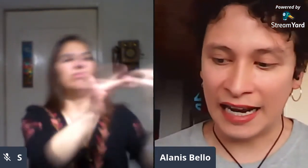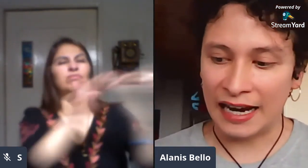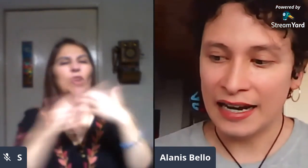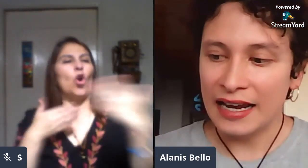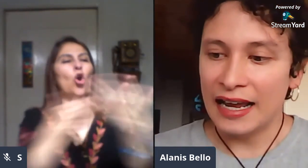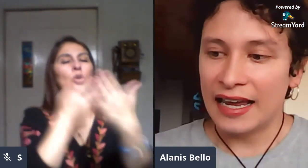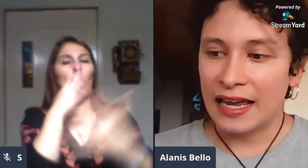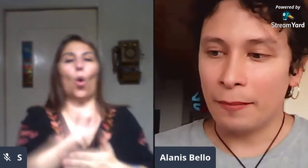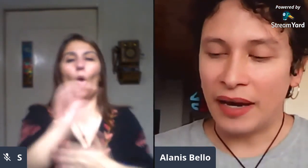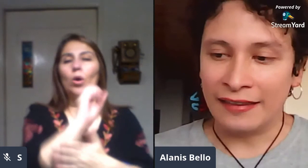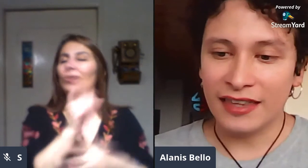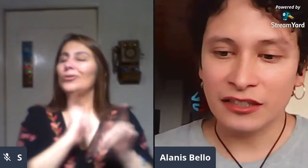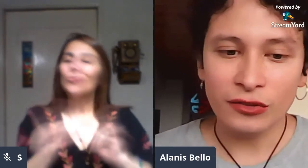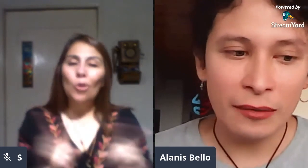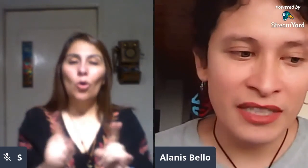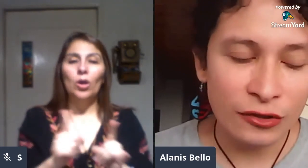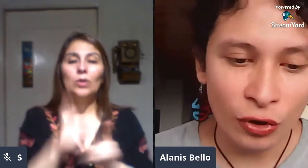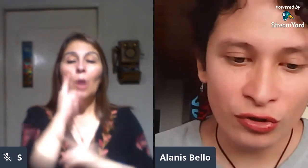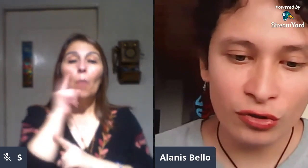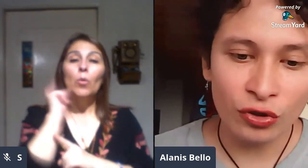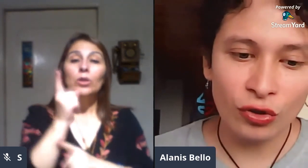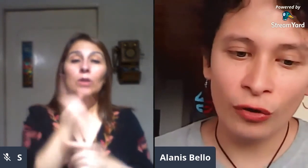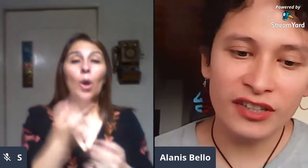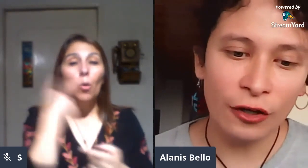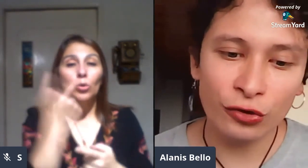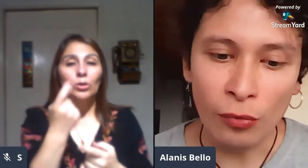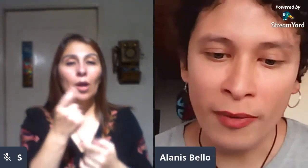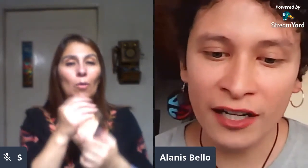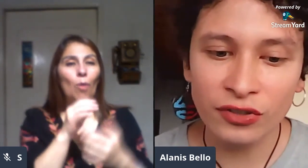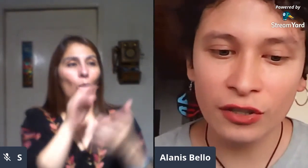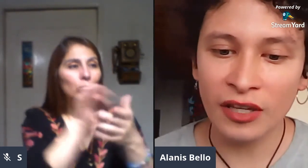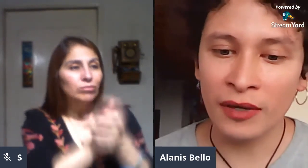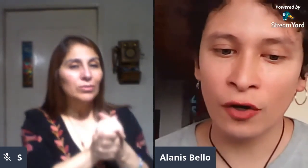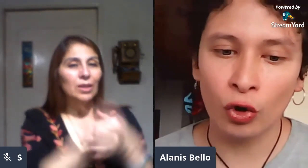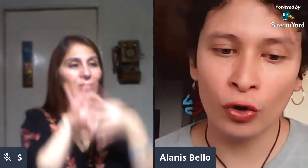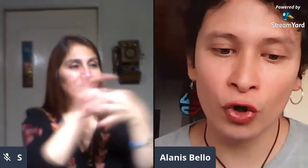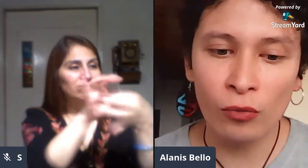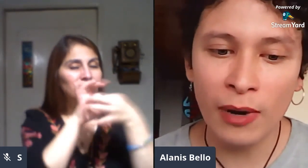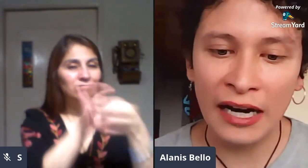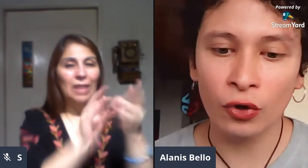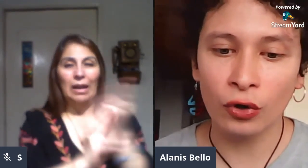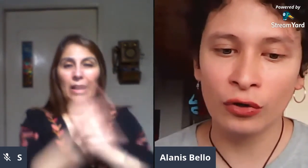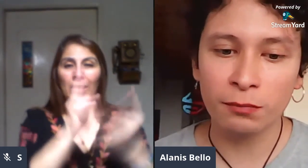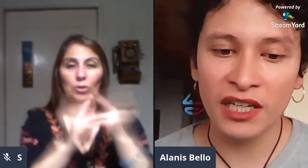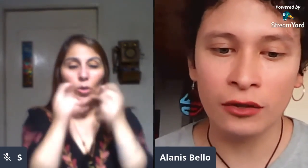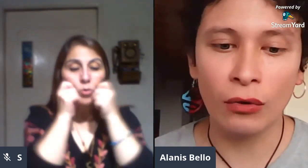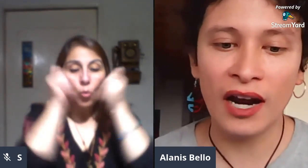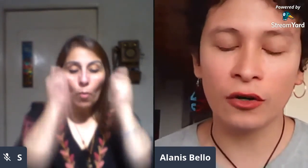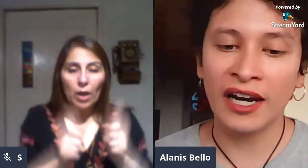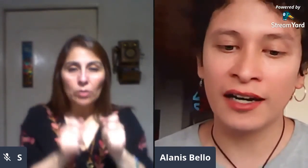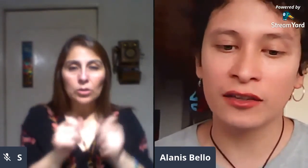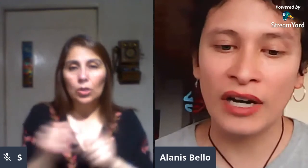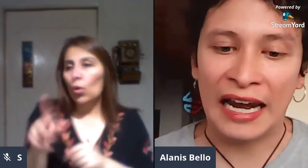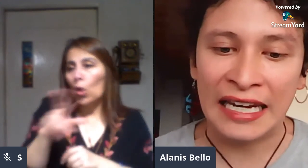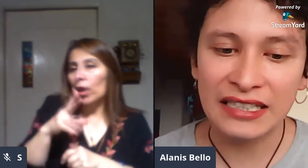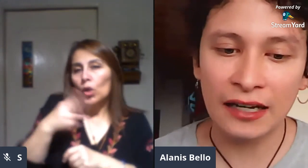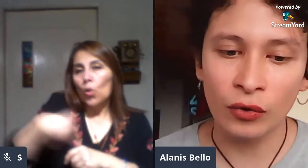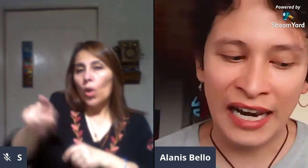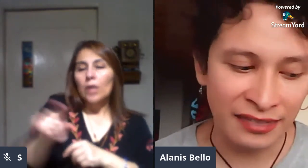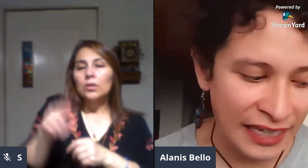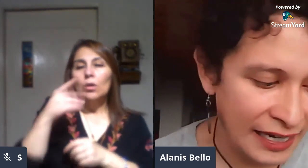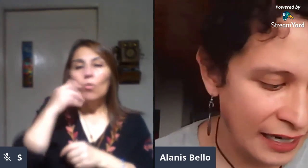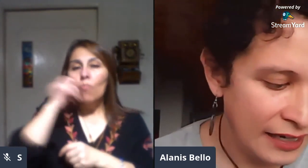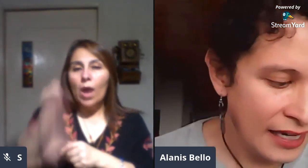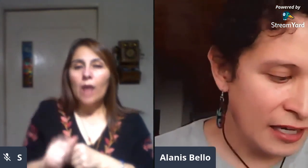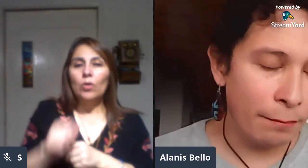busca generar parentescos amistosos, no solo entre los humanos, sino también con lo no humano, con lo espiritual, con la naturaleza,